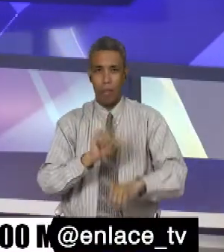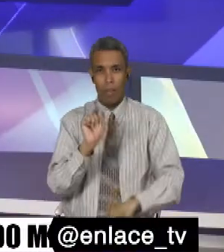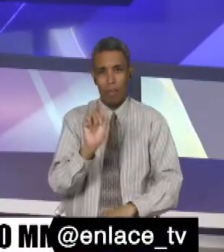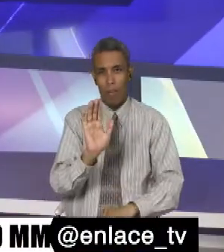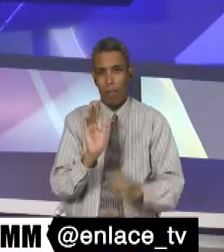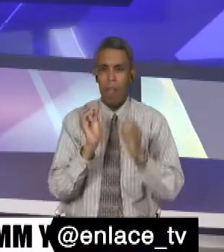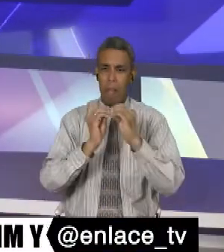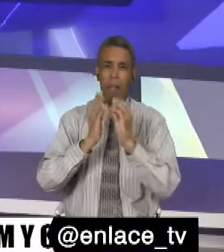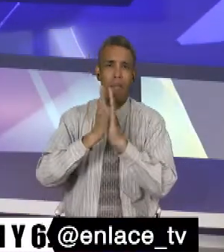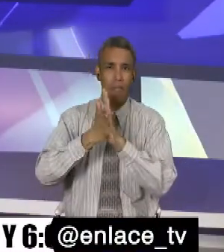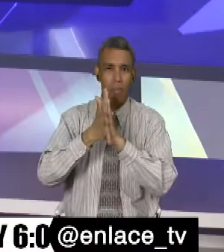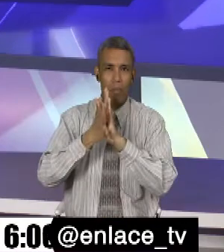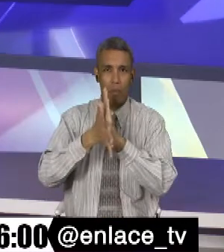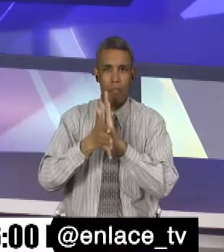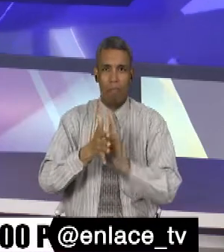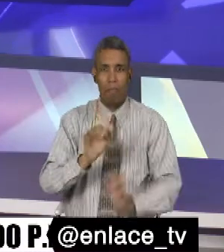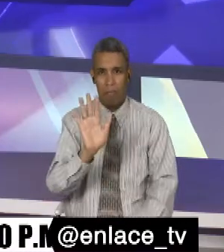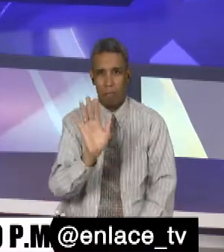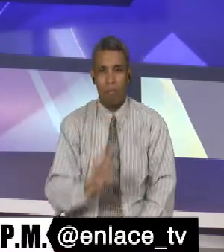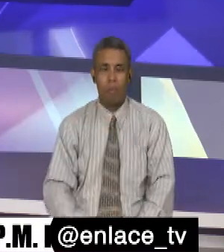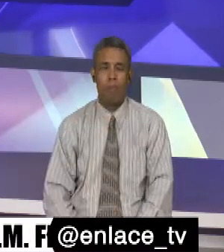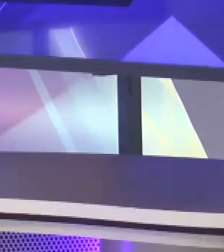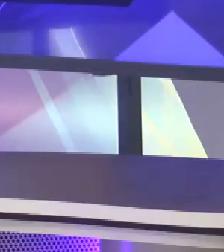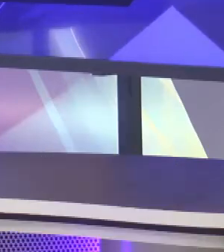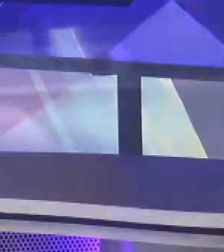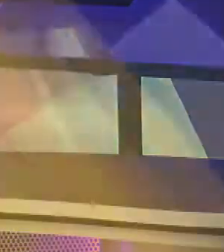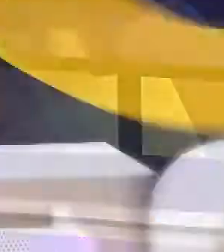esperamos con más de lo que usted quiere